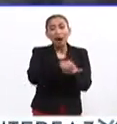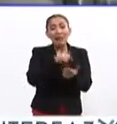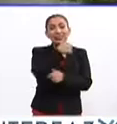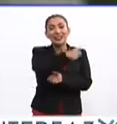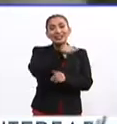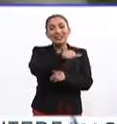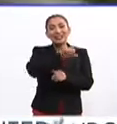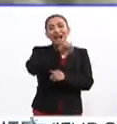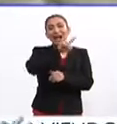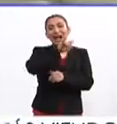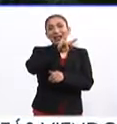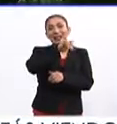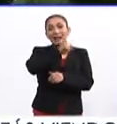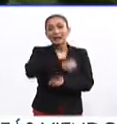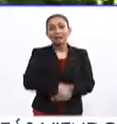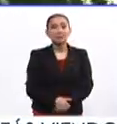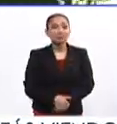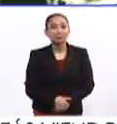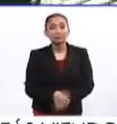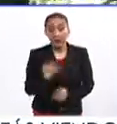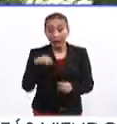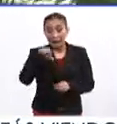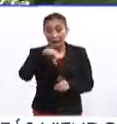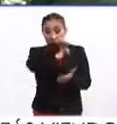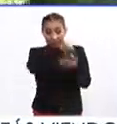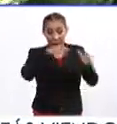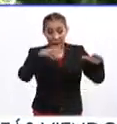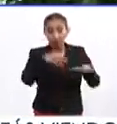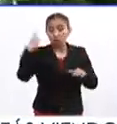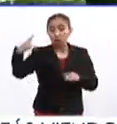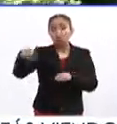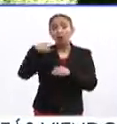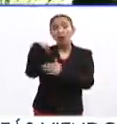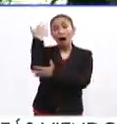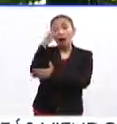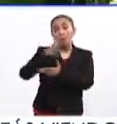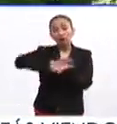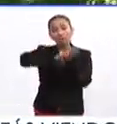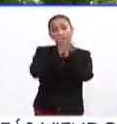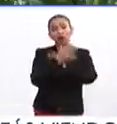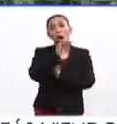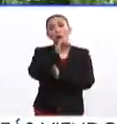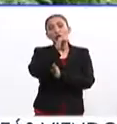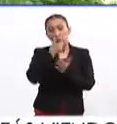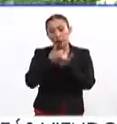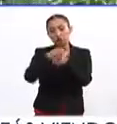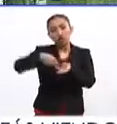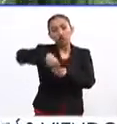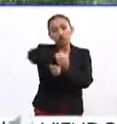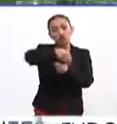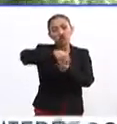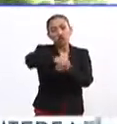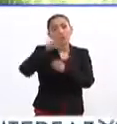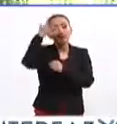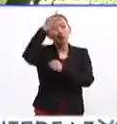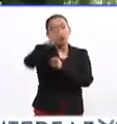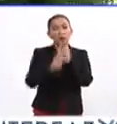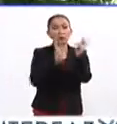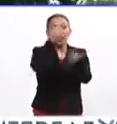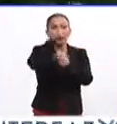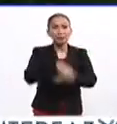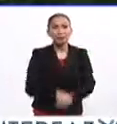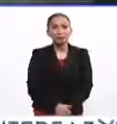las 16 alcaldías. En estos centros, tu árbol será convertido en composta útil para abono de futuras